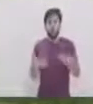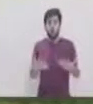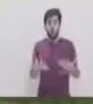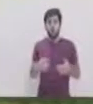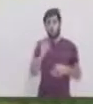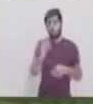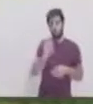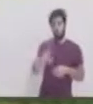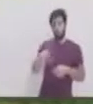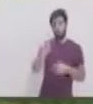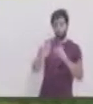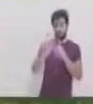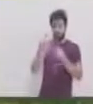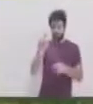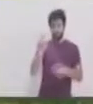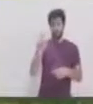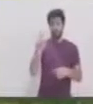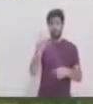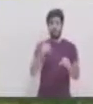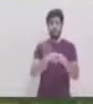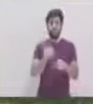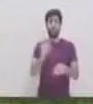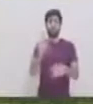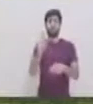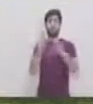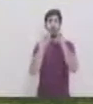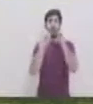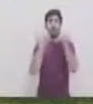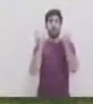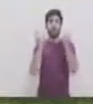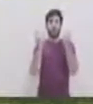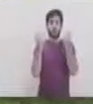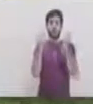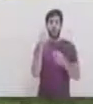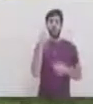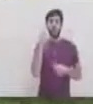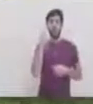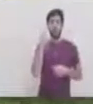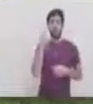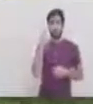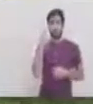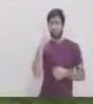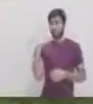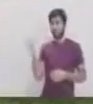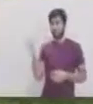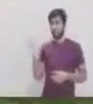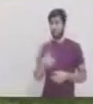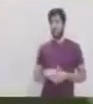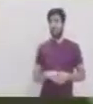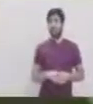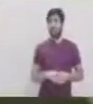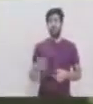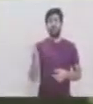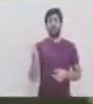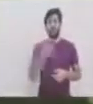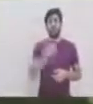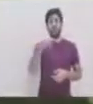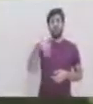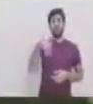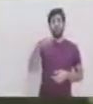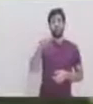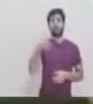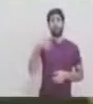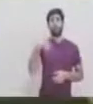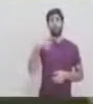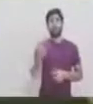bigote o simplemente el dedo índice de mi mano dominante o mi mano derecha. Mamá es mi palma